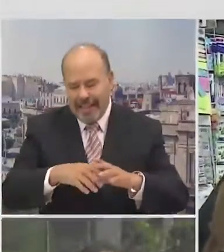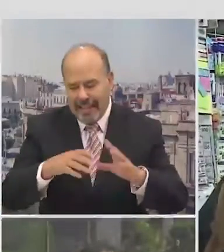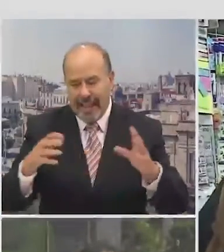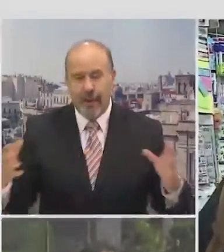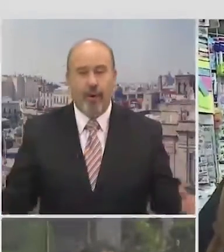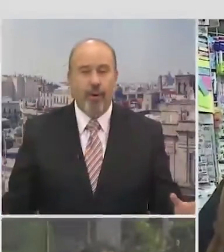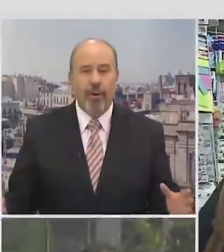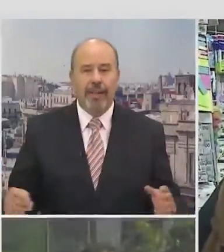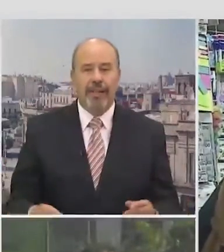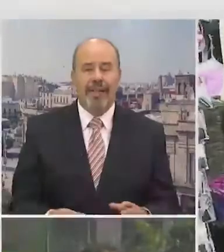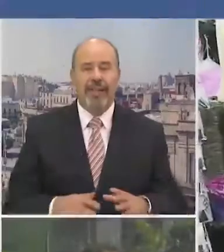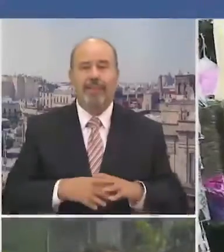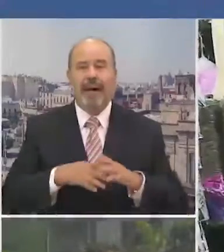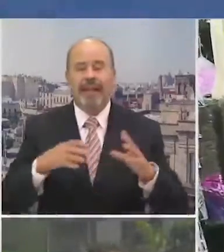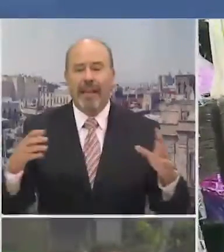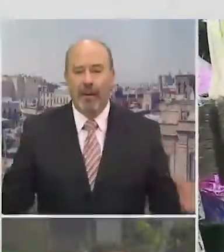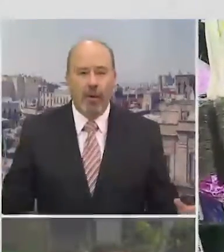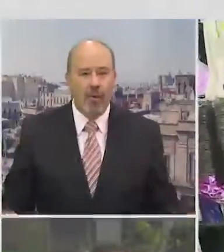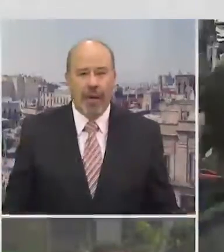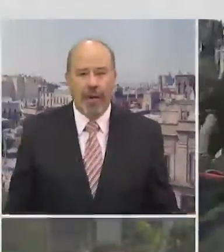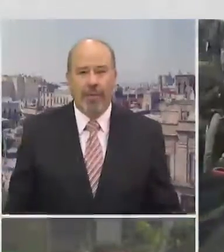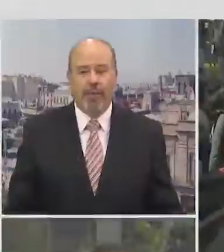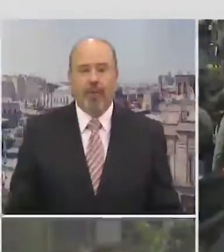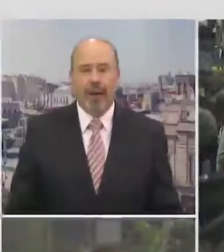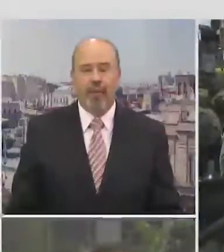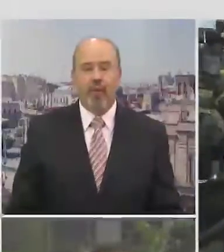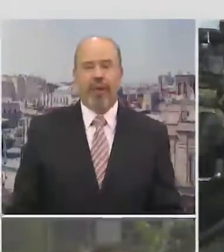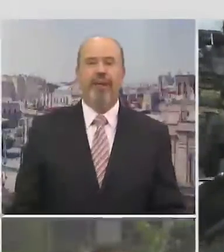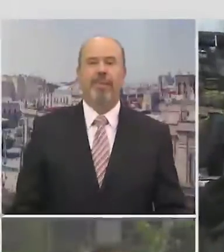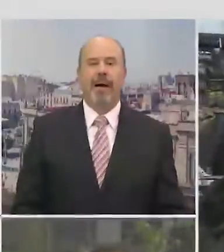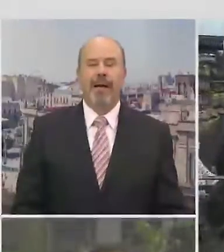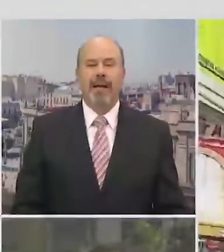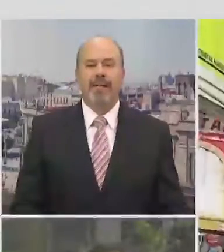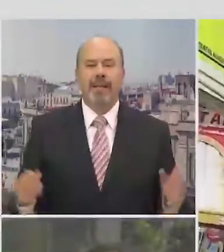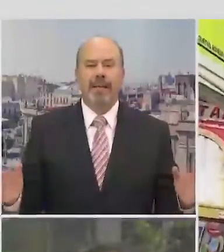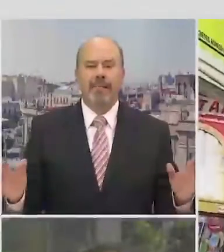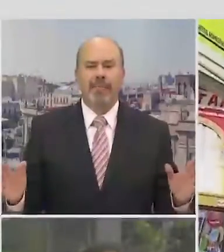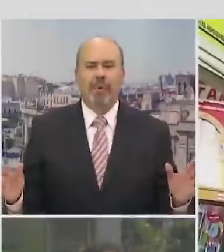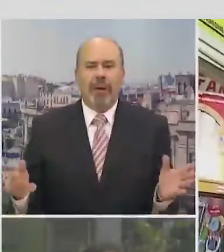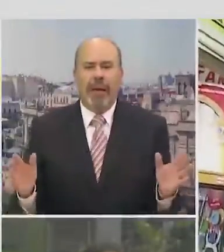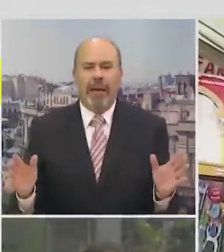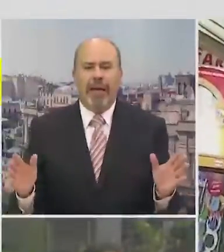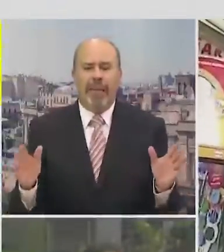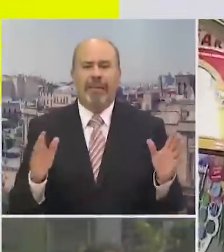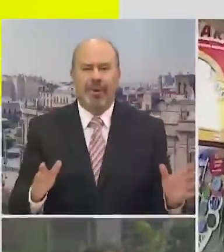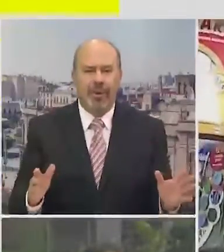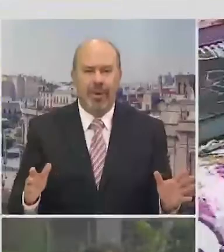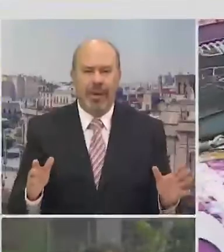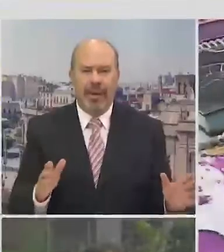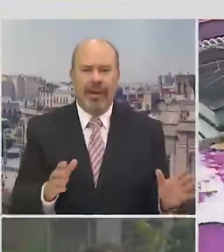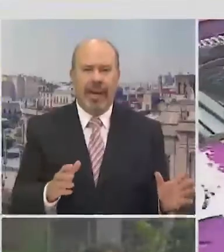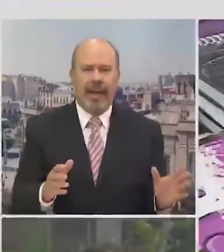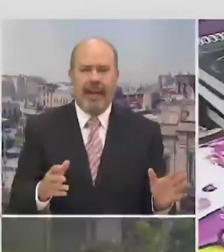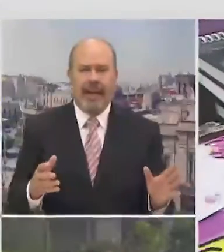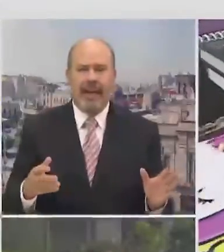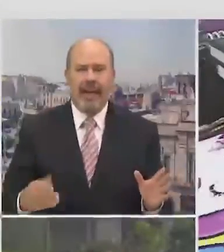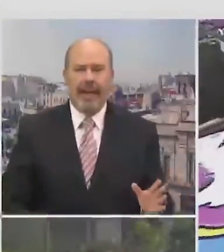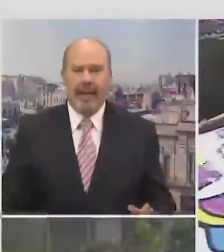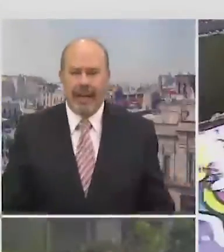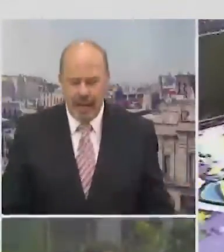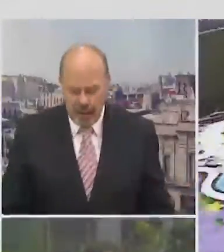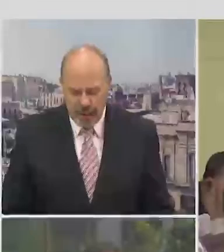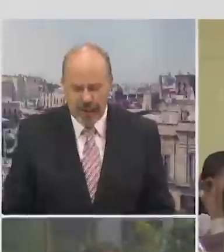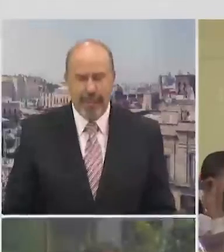desintegró se desmanteló una reforma educativa sí porque la visión era que